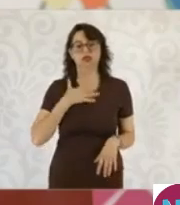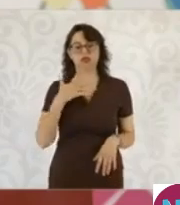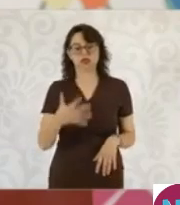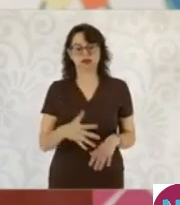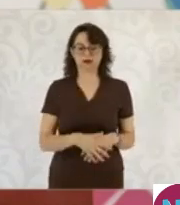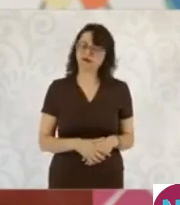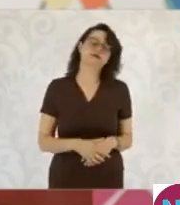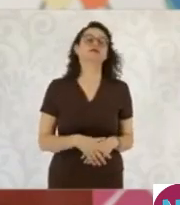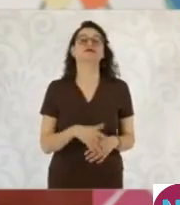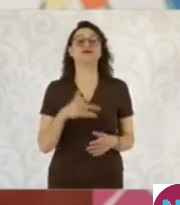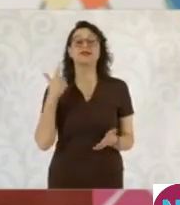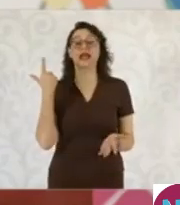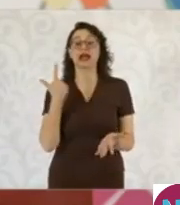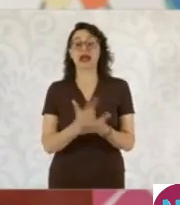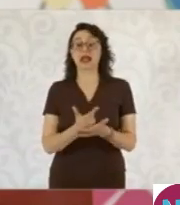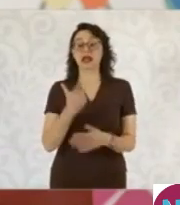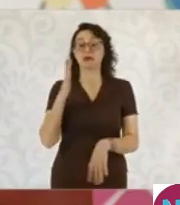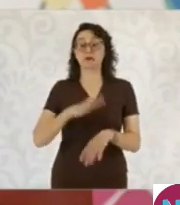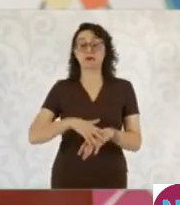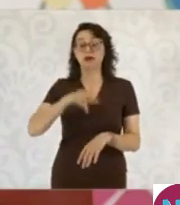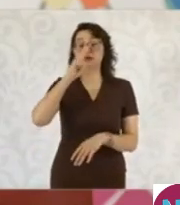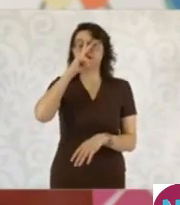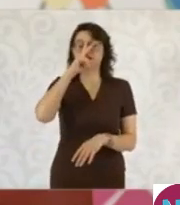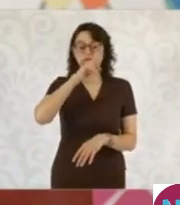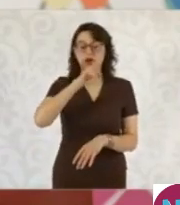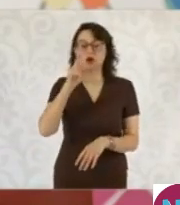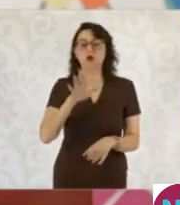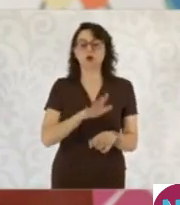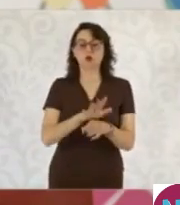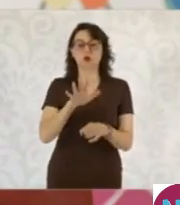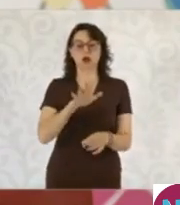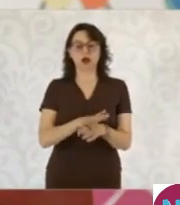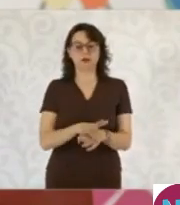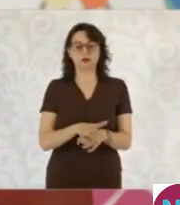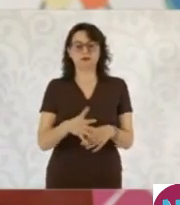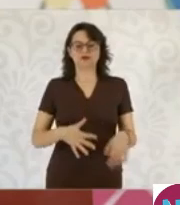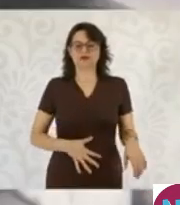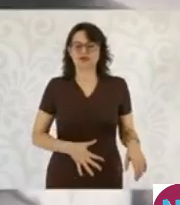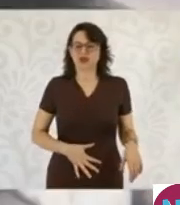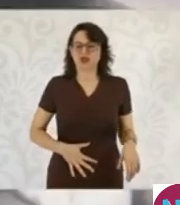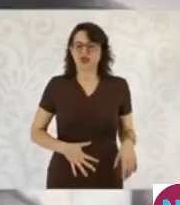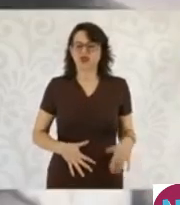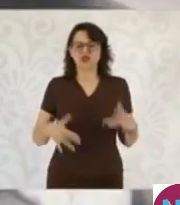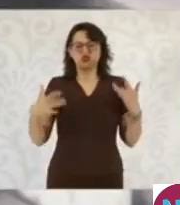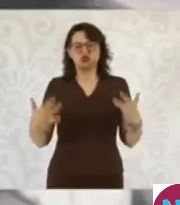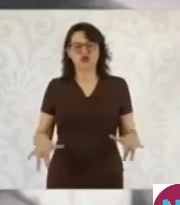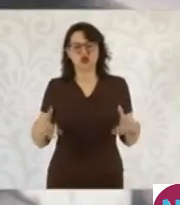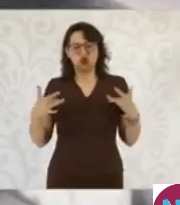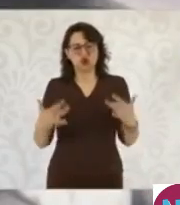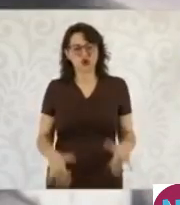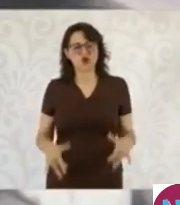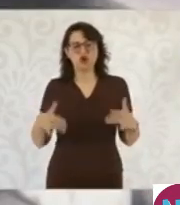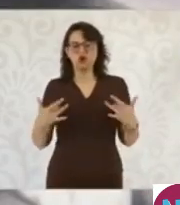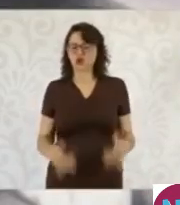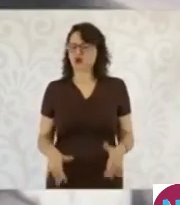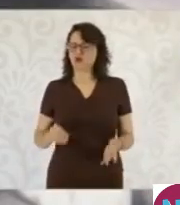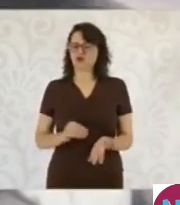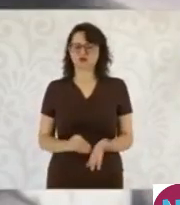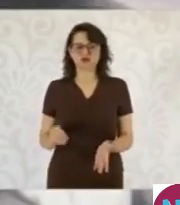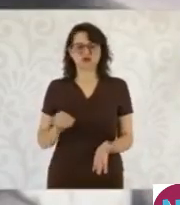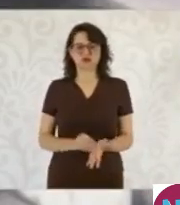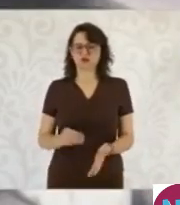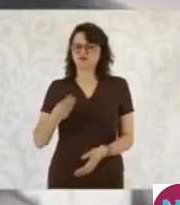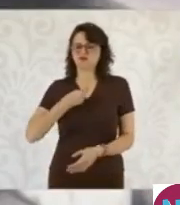de alarma para una persona que tiene dengue son dolor abdominal intenso y continuo,